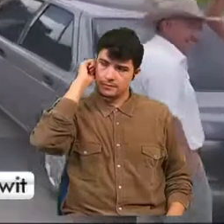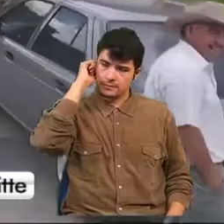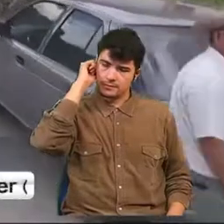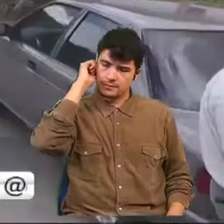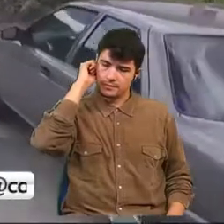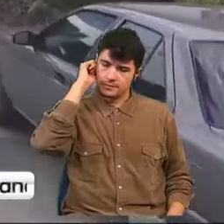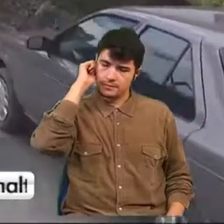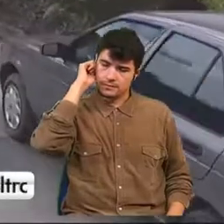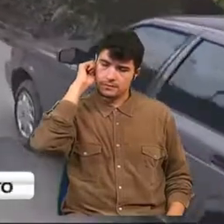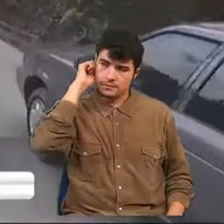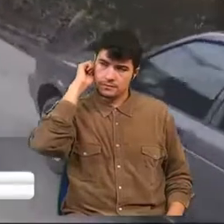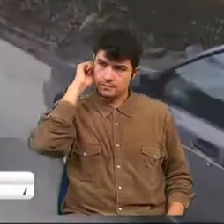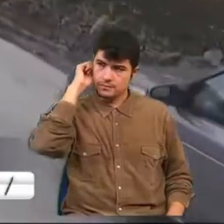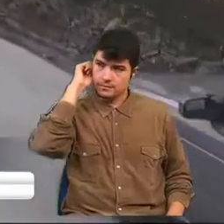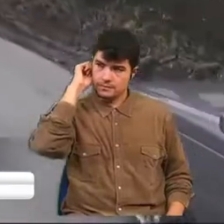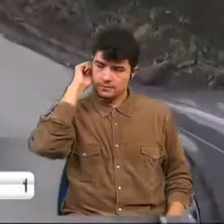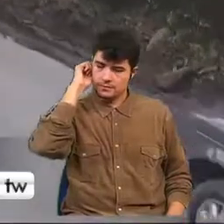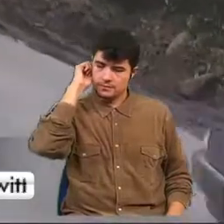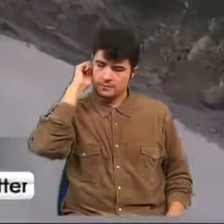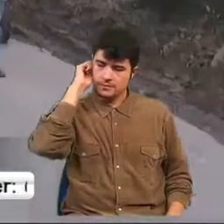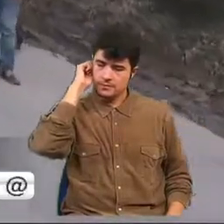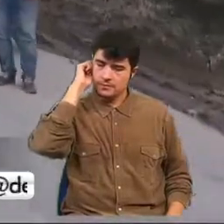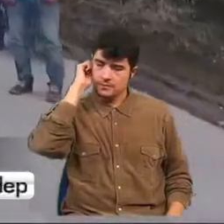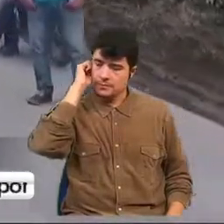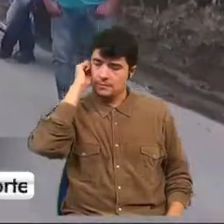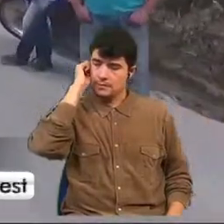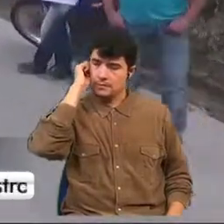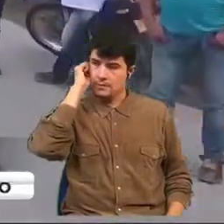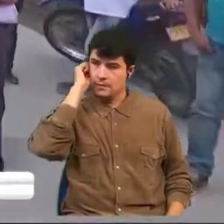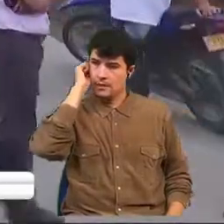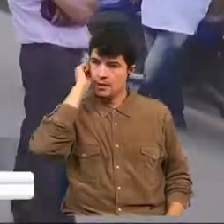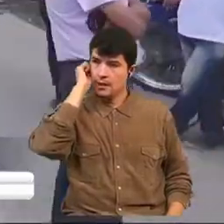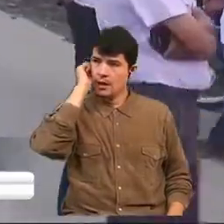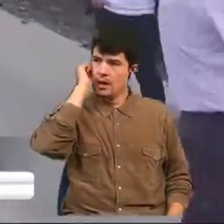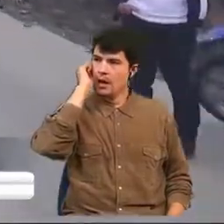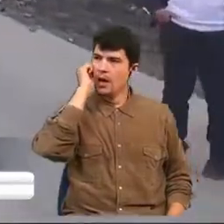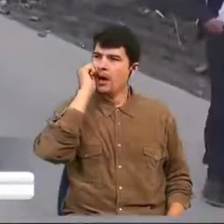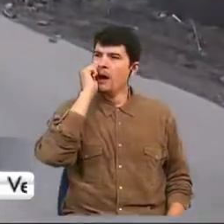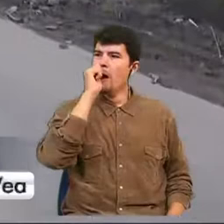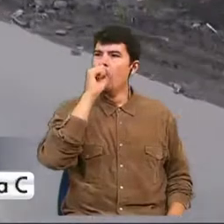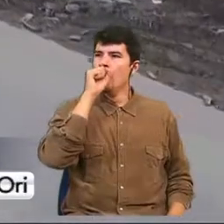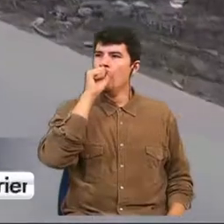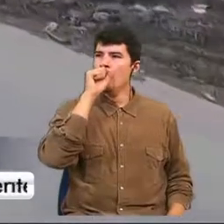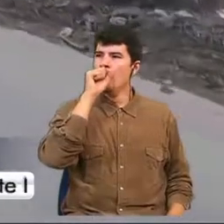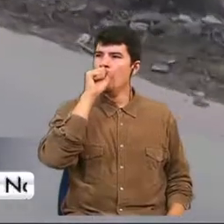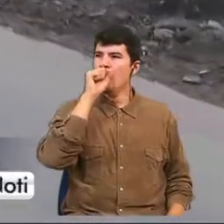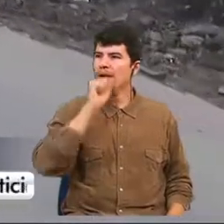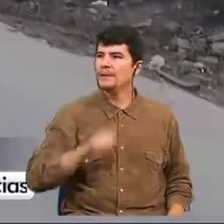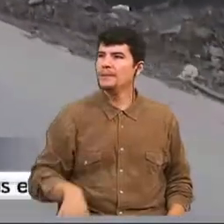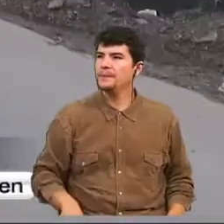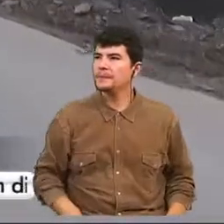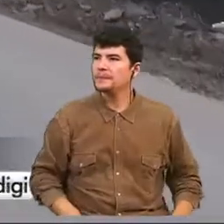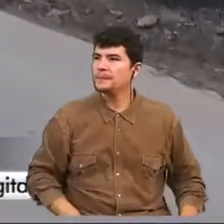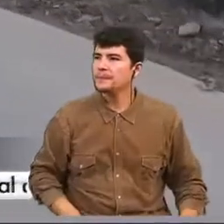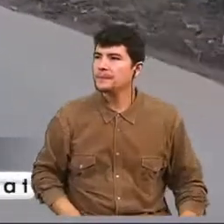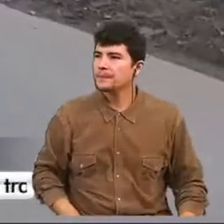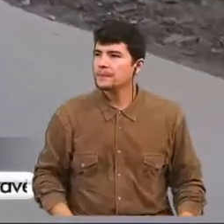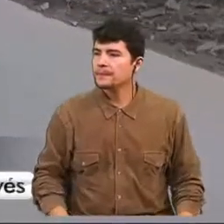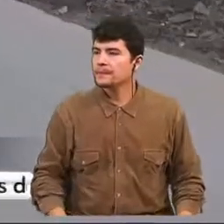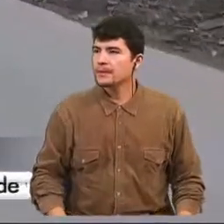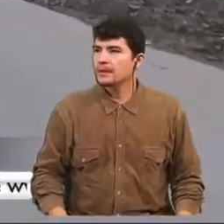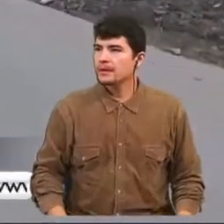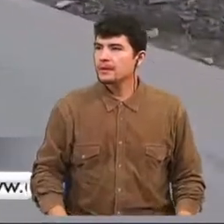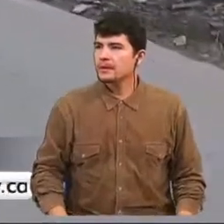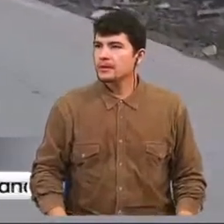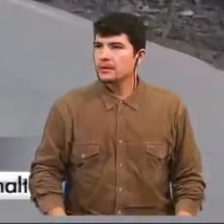igualmente hoy lo verificó el señor gobernador, pero en conjunto de quién, de la comunidad, que es la que finalmente puede avalar,